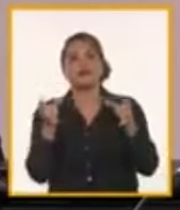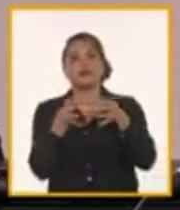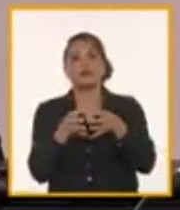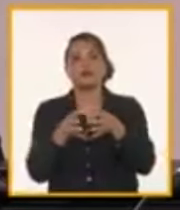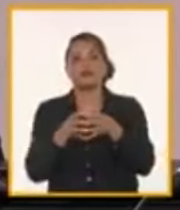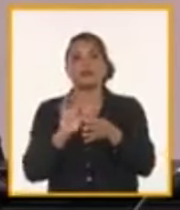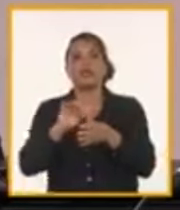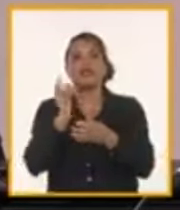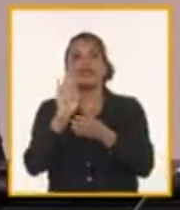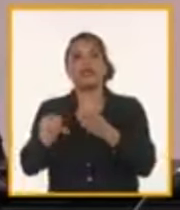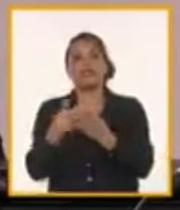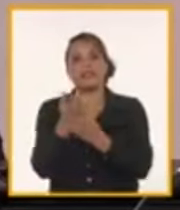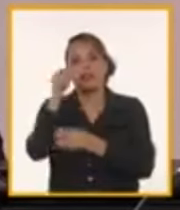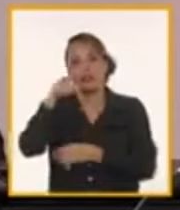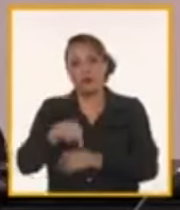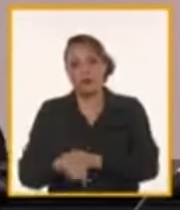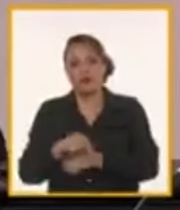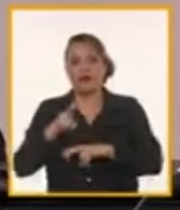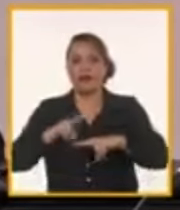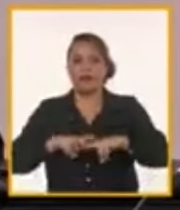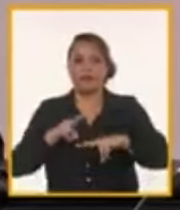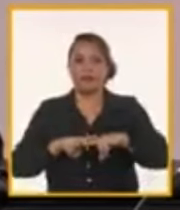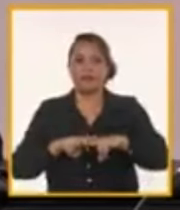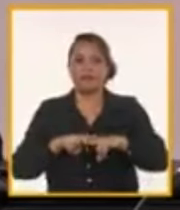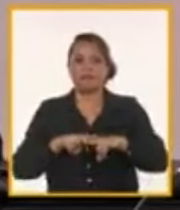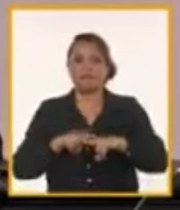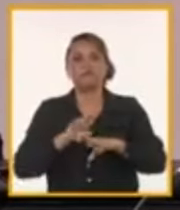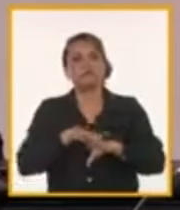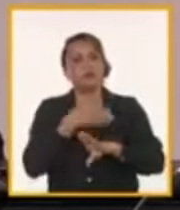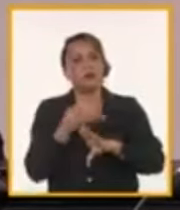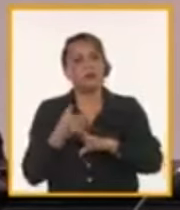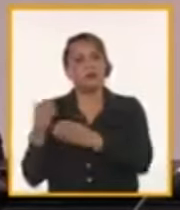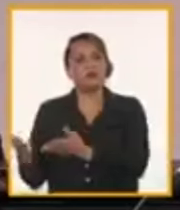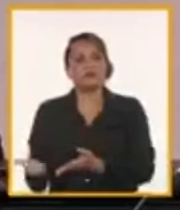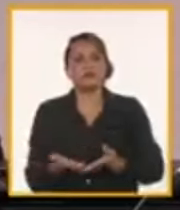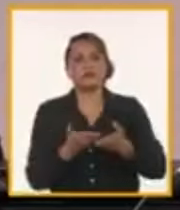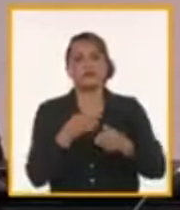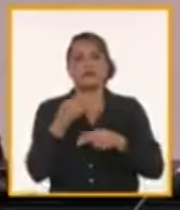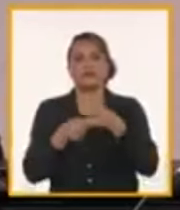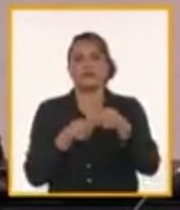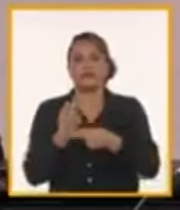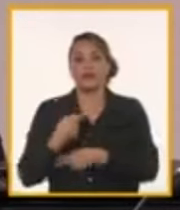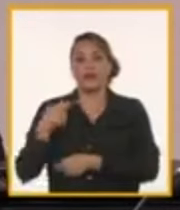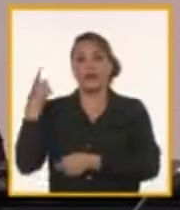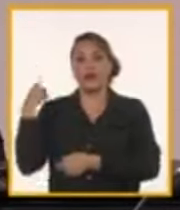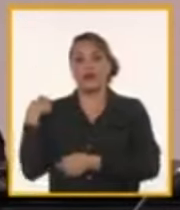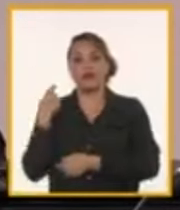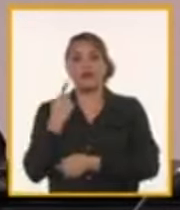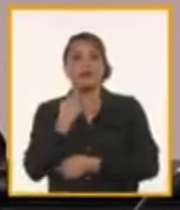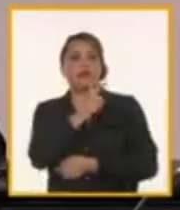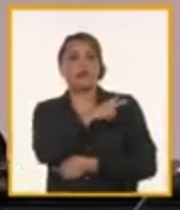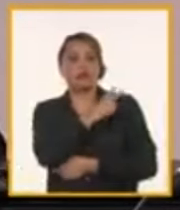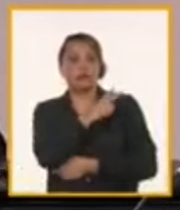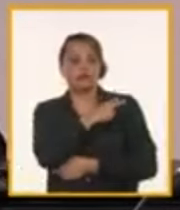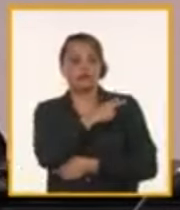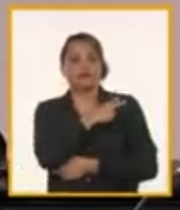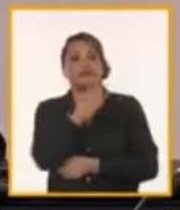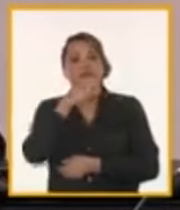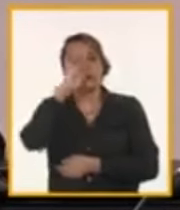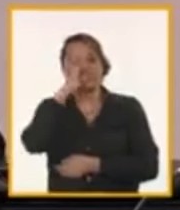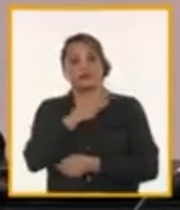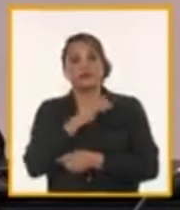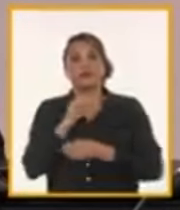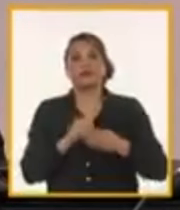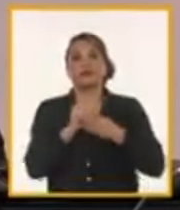jornada de hoy aquí en la capital del país después de la bienvenida que le dio ayer la máxima dirección del país encabezada por el primer Secretario del